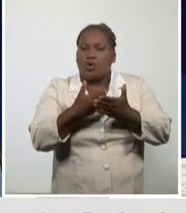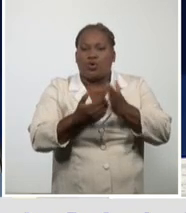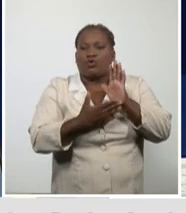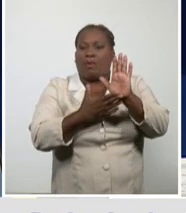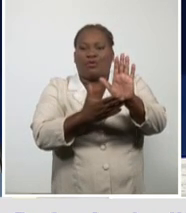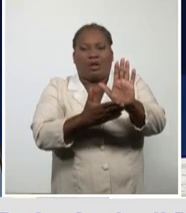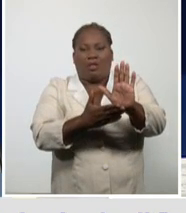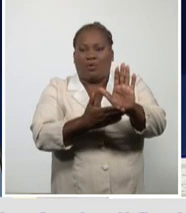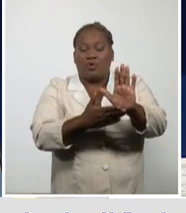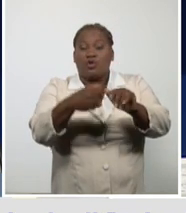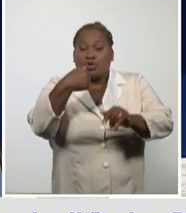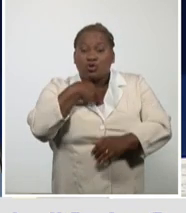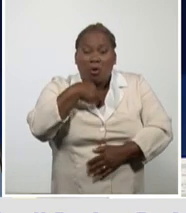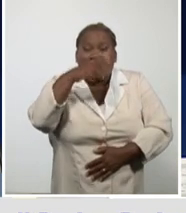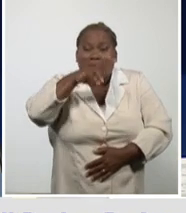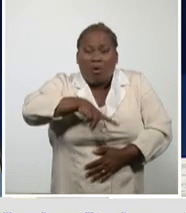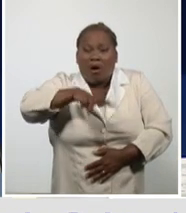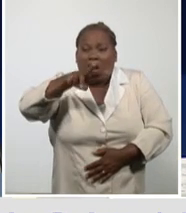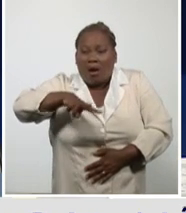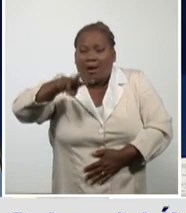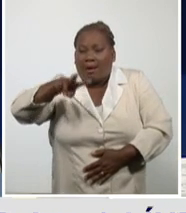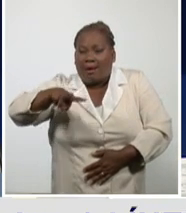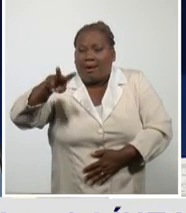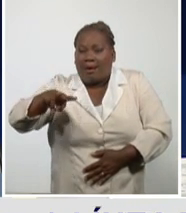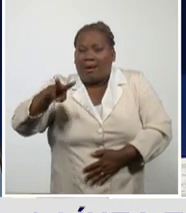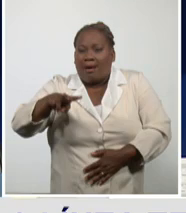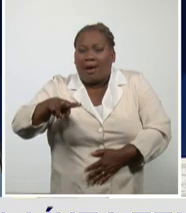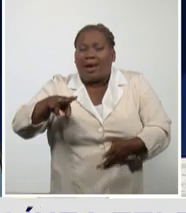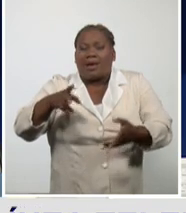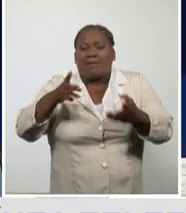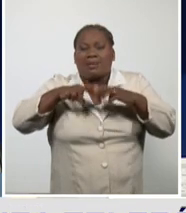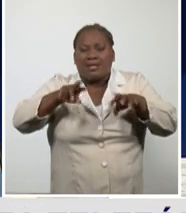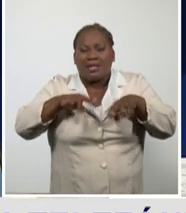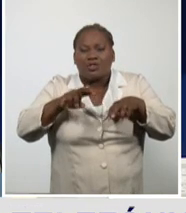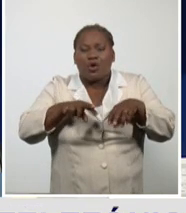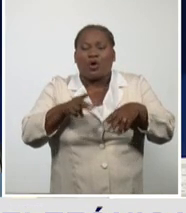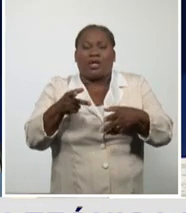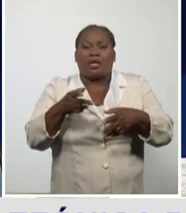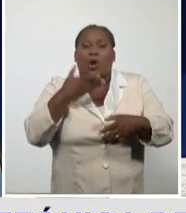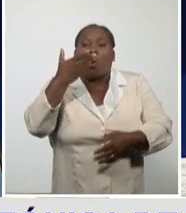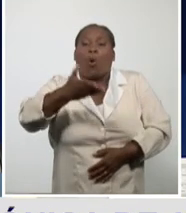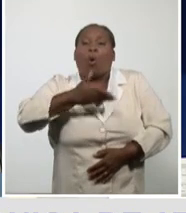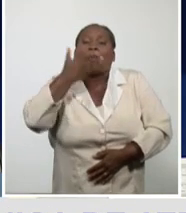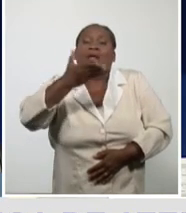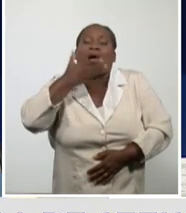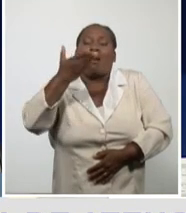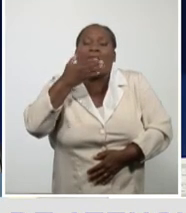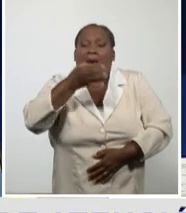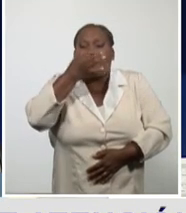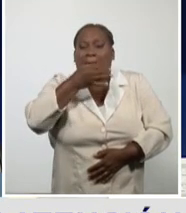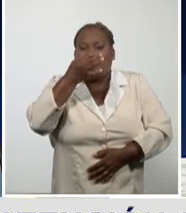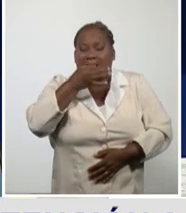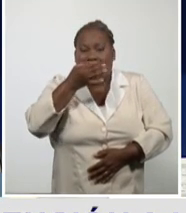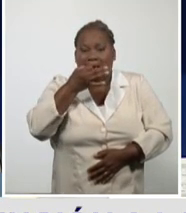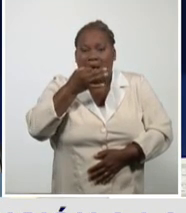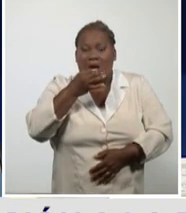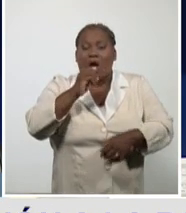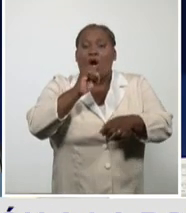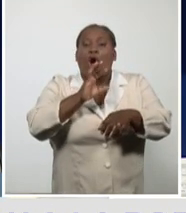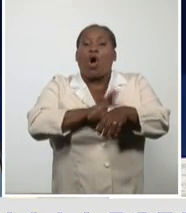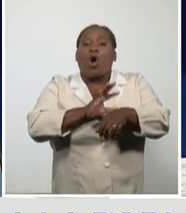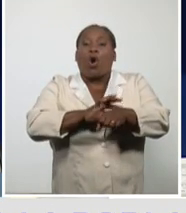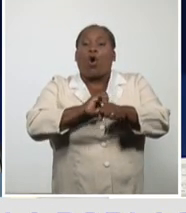buscando y los comentarios de los artículos que encontré plantean que lo que yo digo aquí siempre, la COVID es un virus